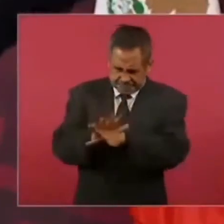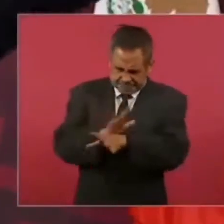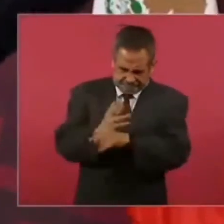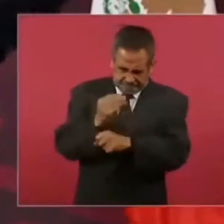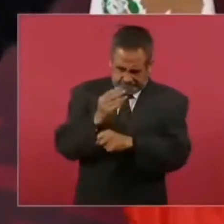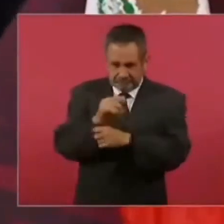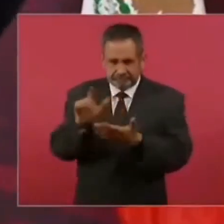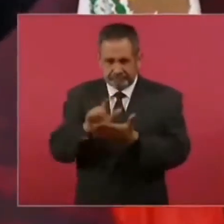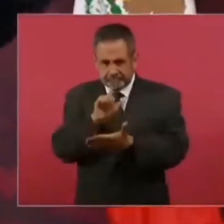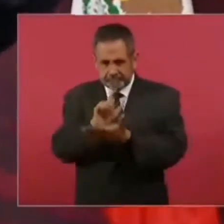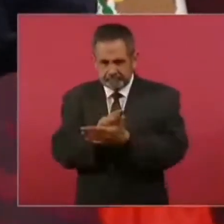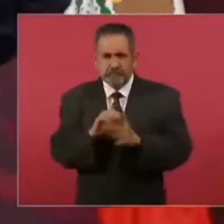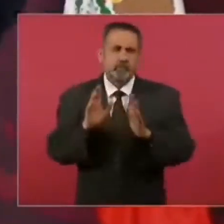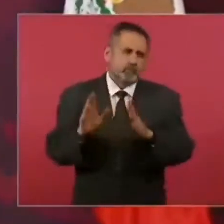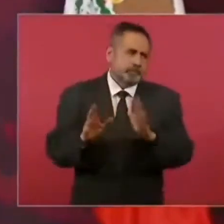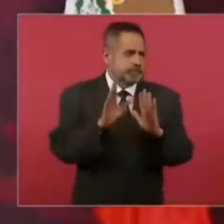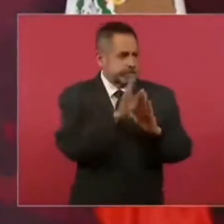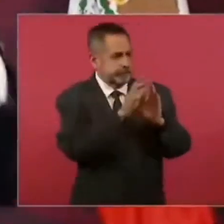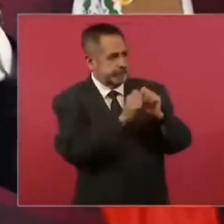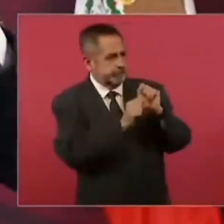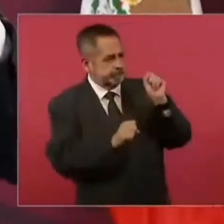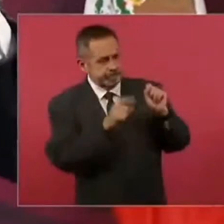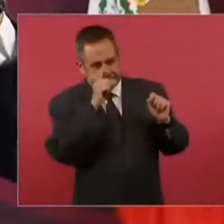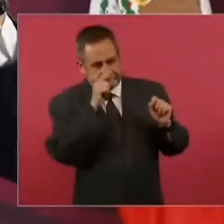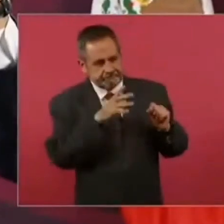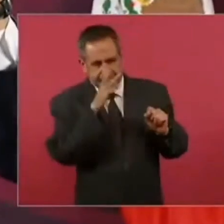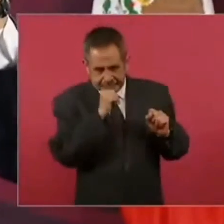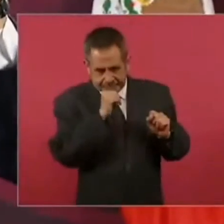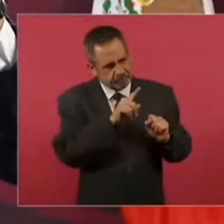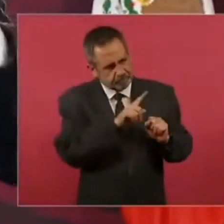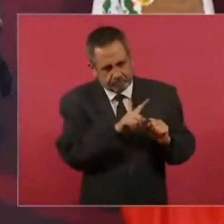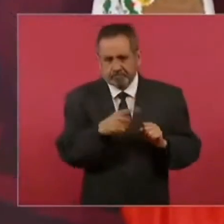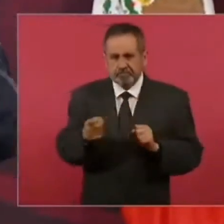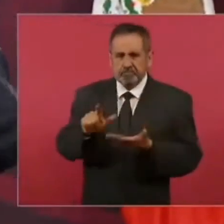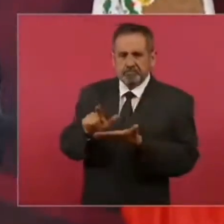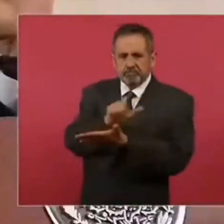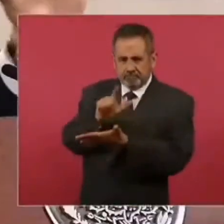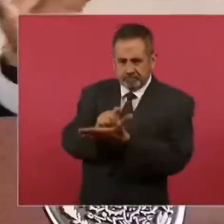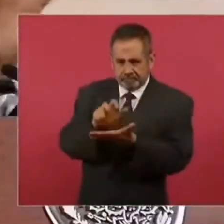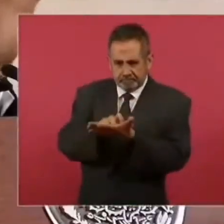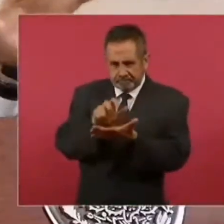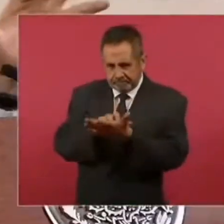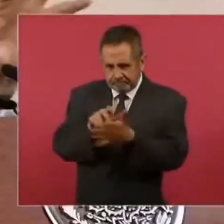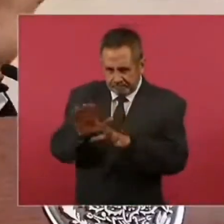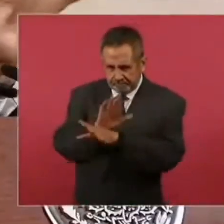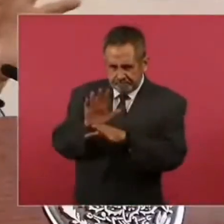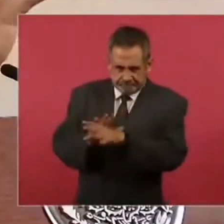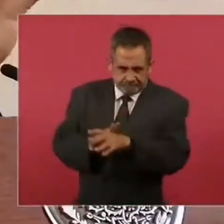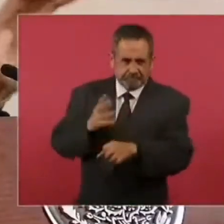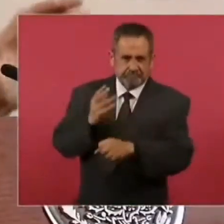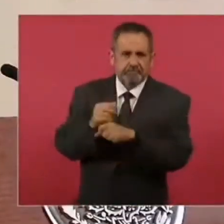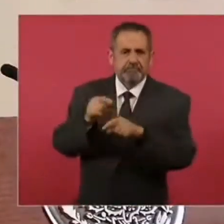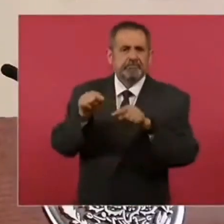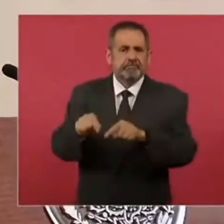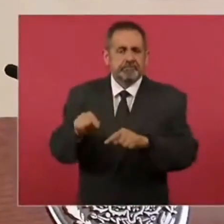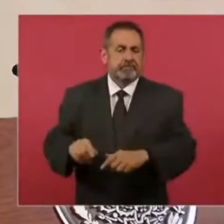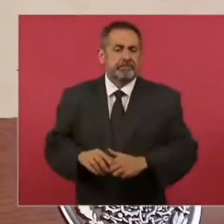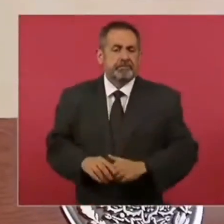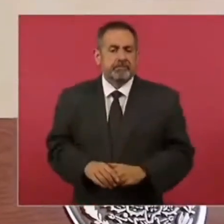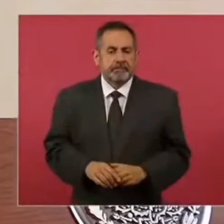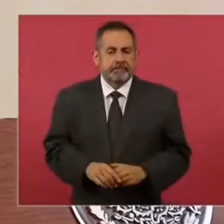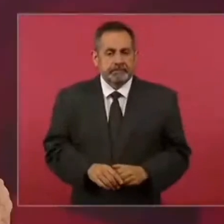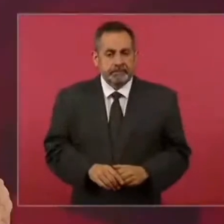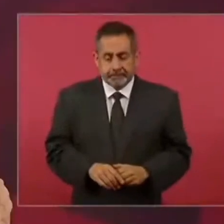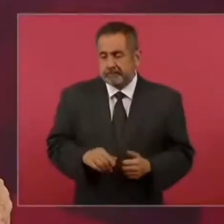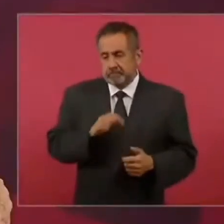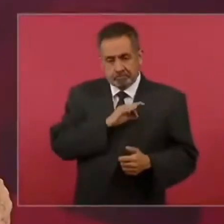bueno, no tocamos la Constitución, ya no se puede, pero sí se pueden hacer reformas a